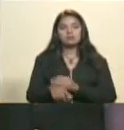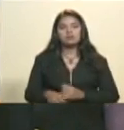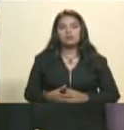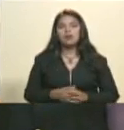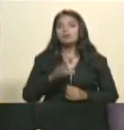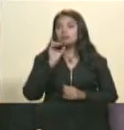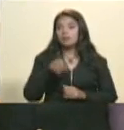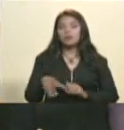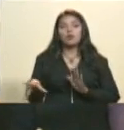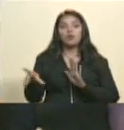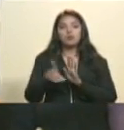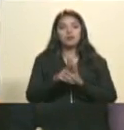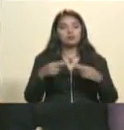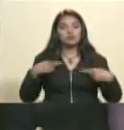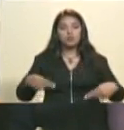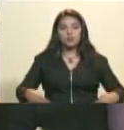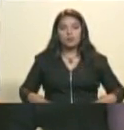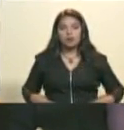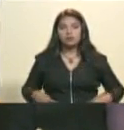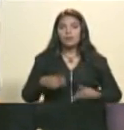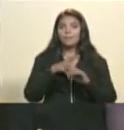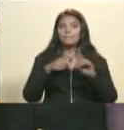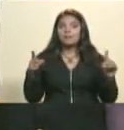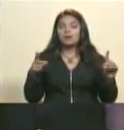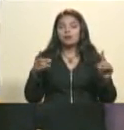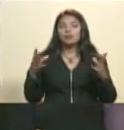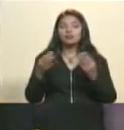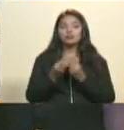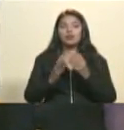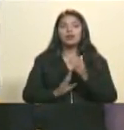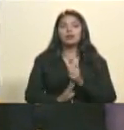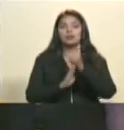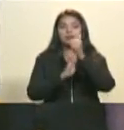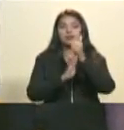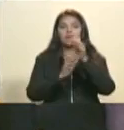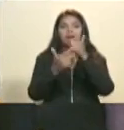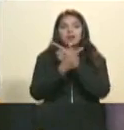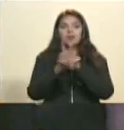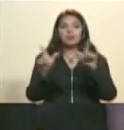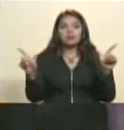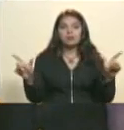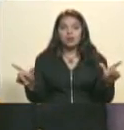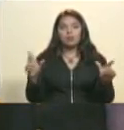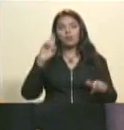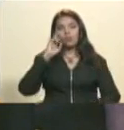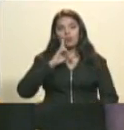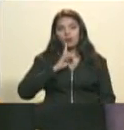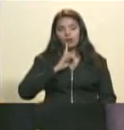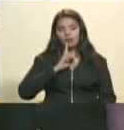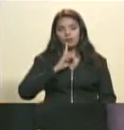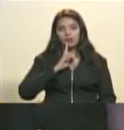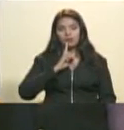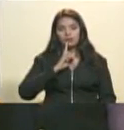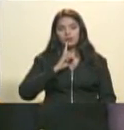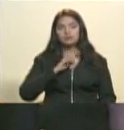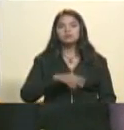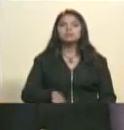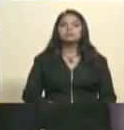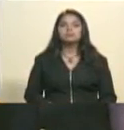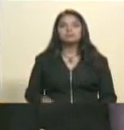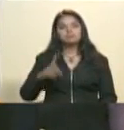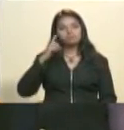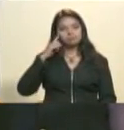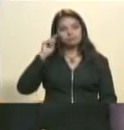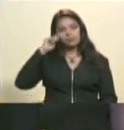los derechos humanos, pero bajo el ideario de nuestro libertador Simón Bolívar, de quien